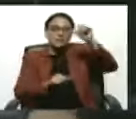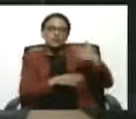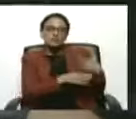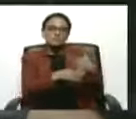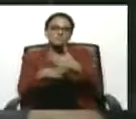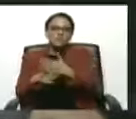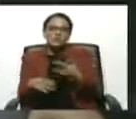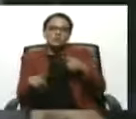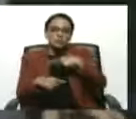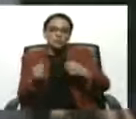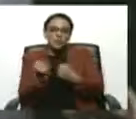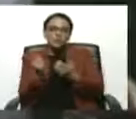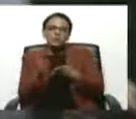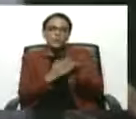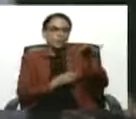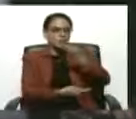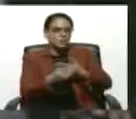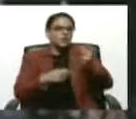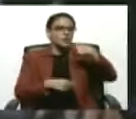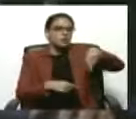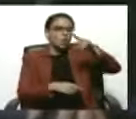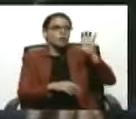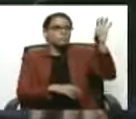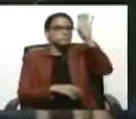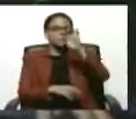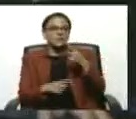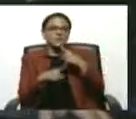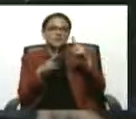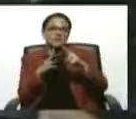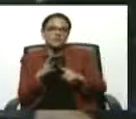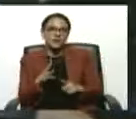esa cooperación entre los diversos países, amigos y